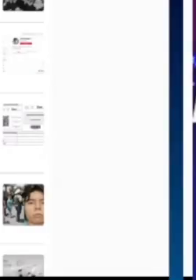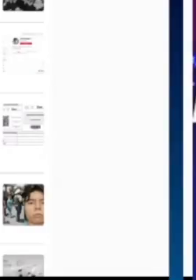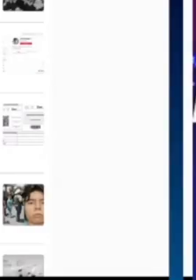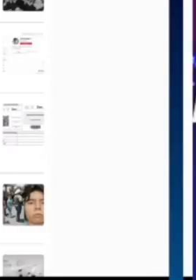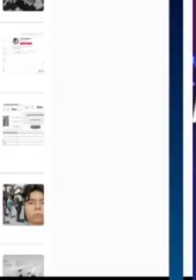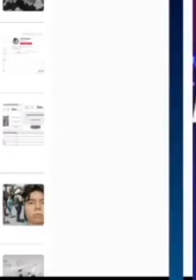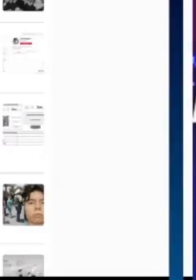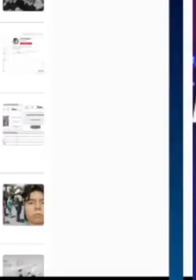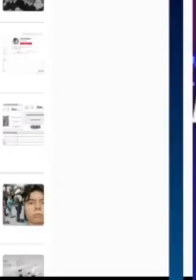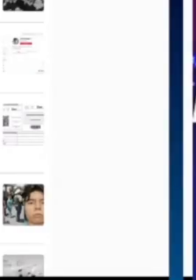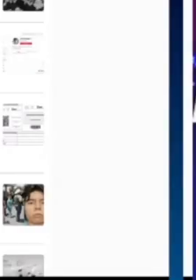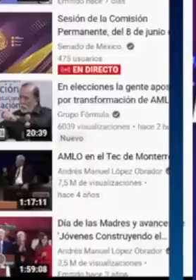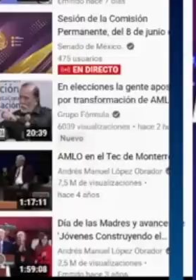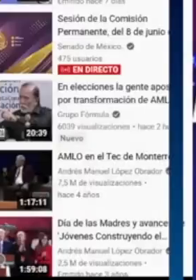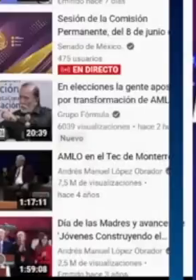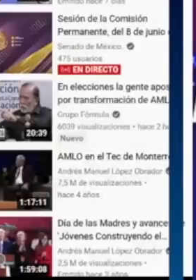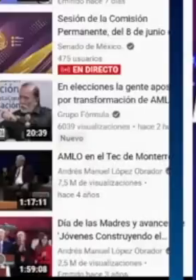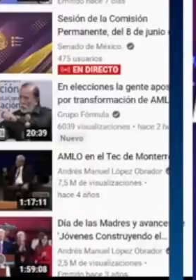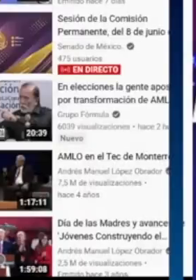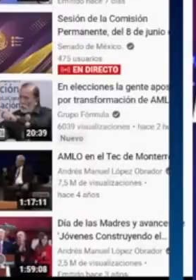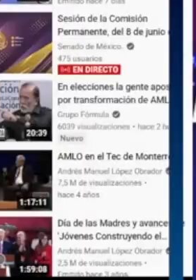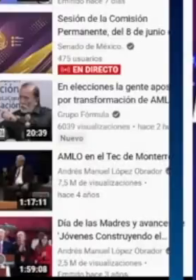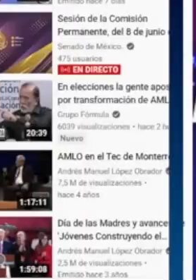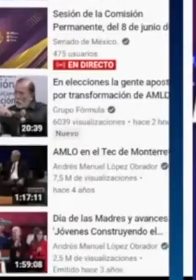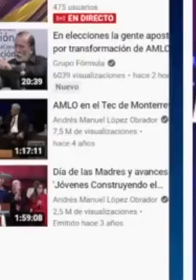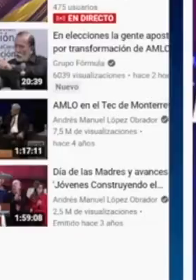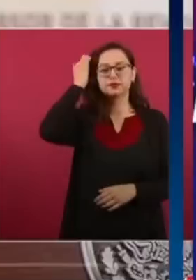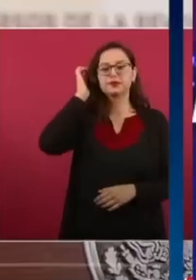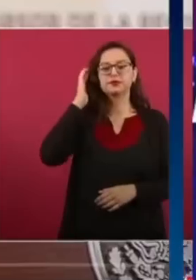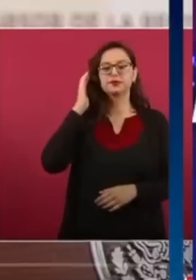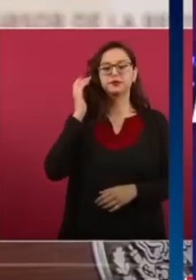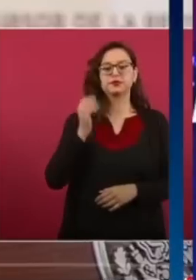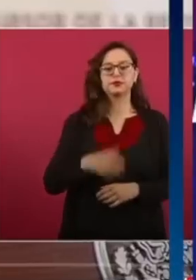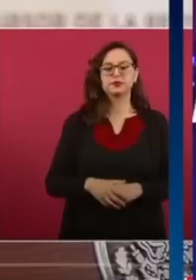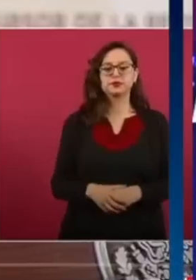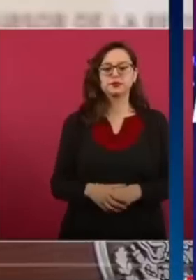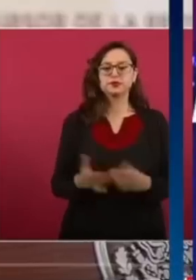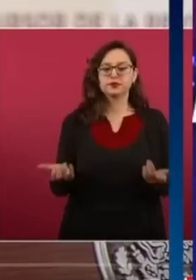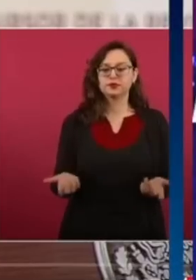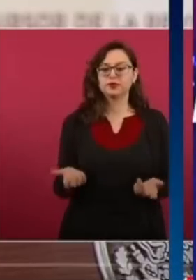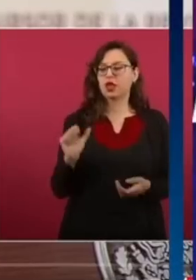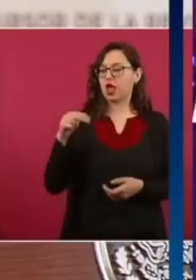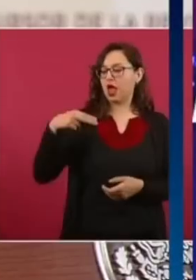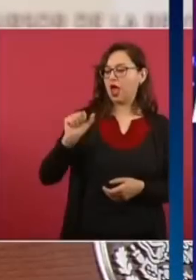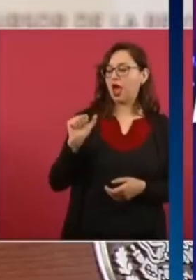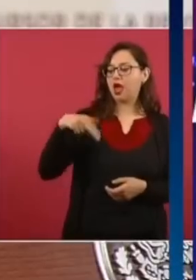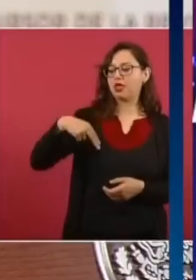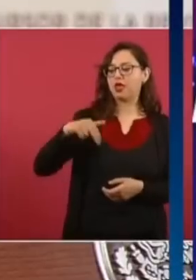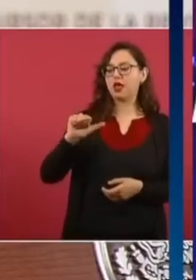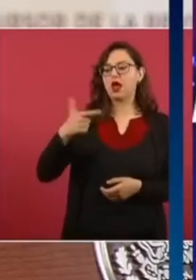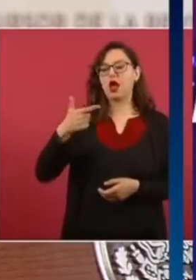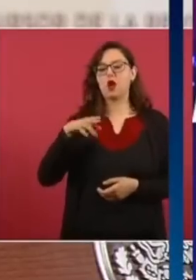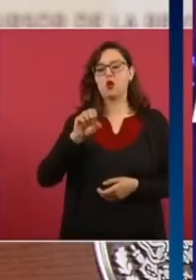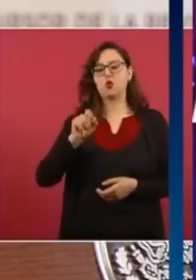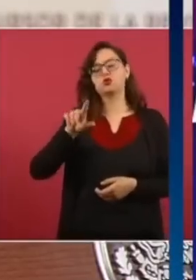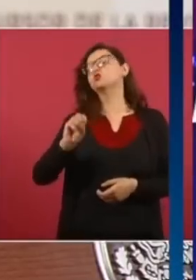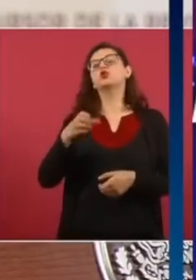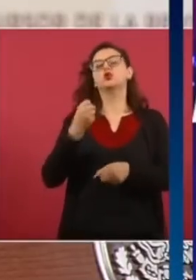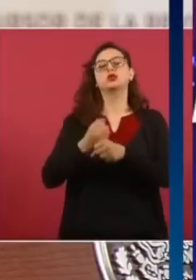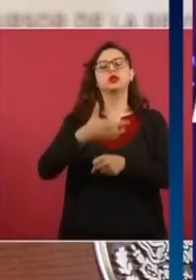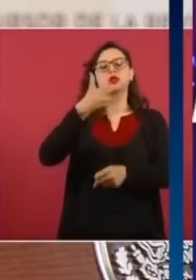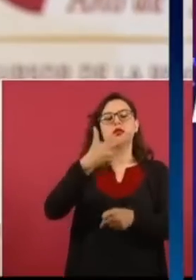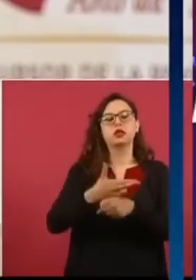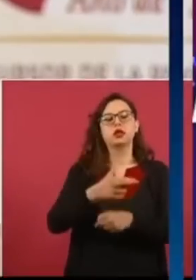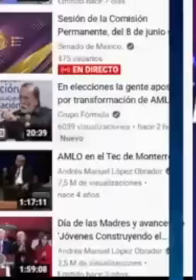la parte medular principal era esta forma que de familia con esto concluimos el vídeo del día de hoy dejan los comentarios qué opinas al respecto